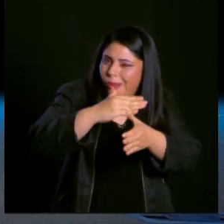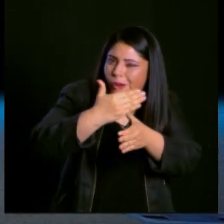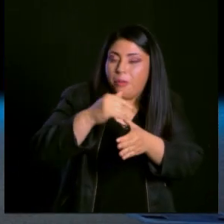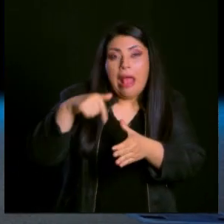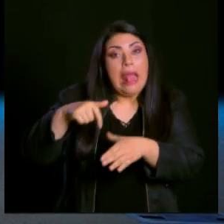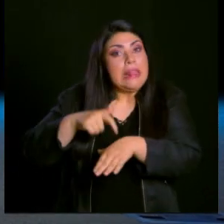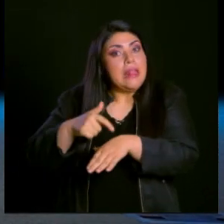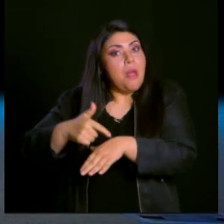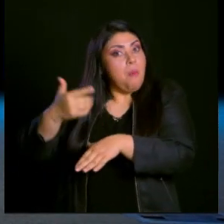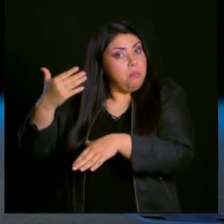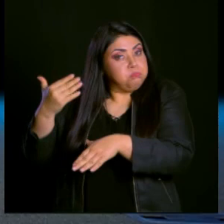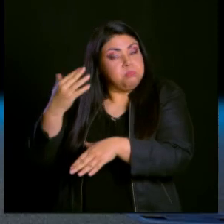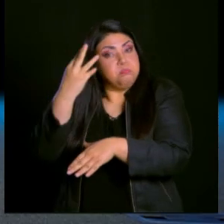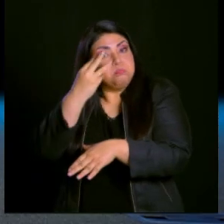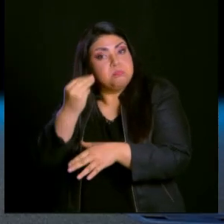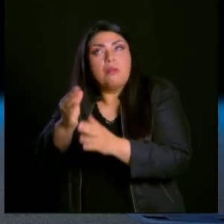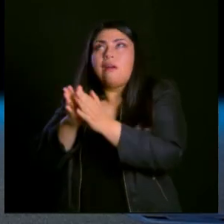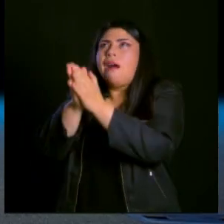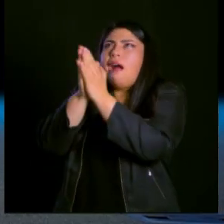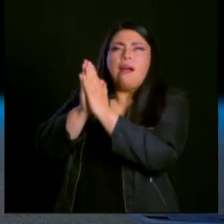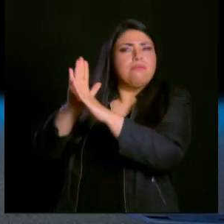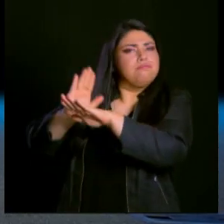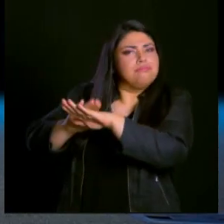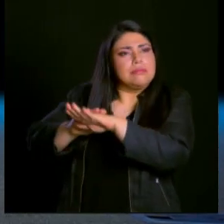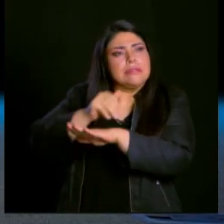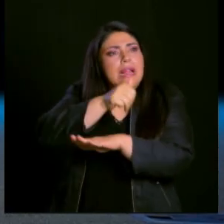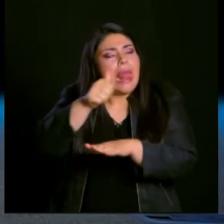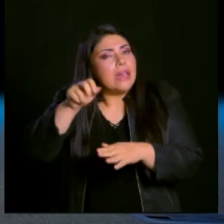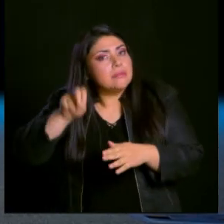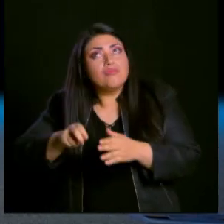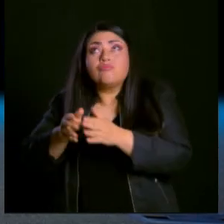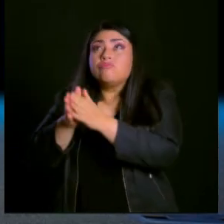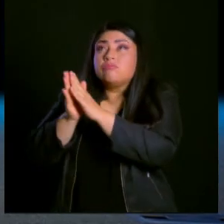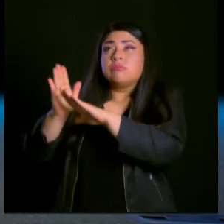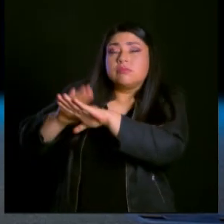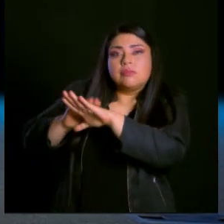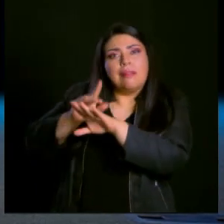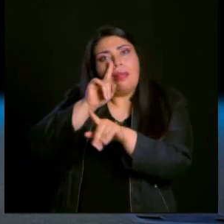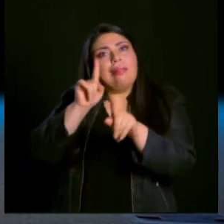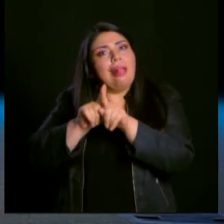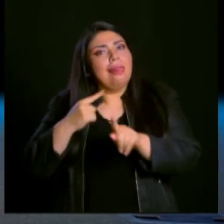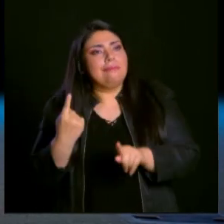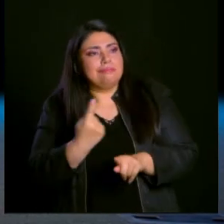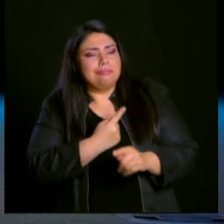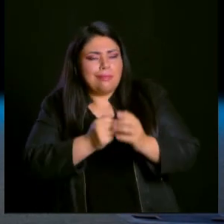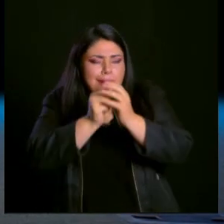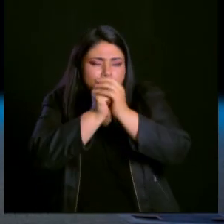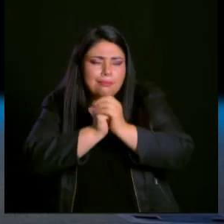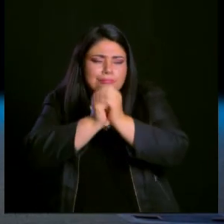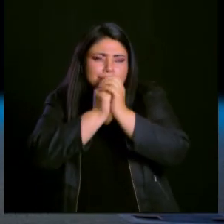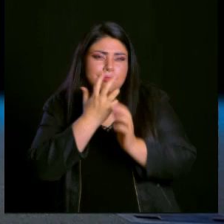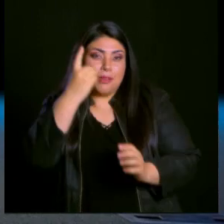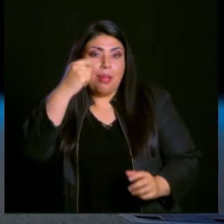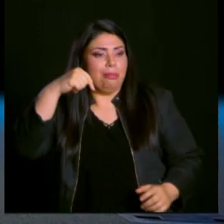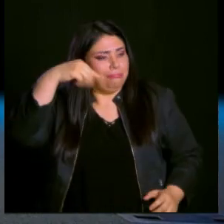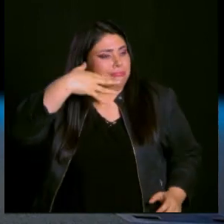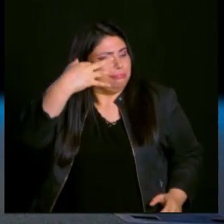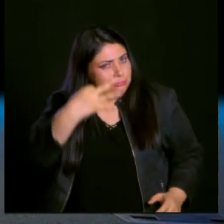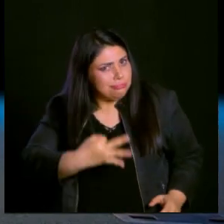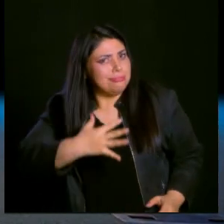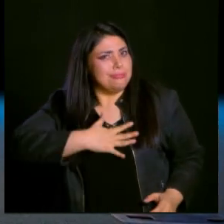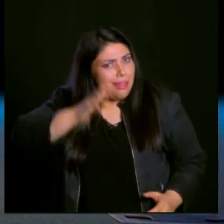de este tiempo lindo que estuvimos de interceder por las necesidades adorar al Señor vamos con un mensaje que creo de verdad